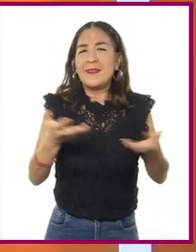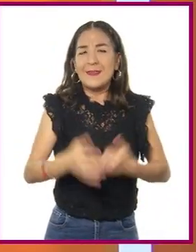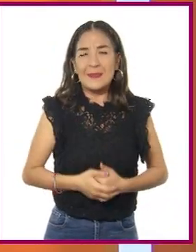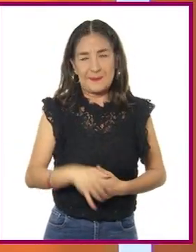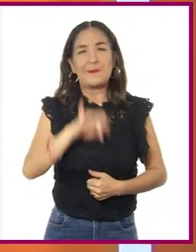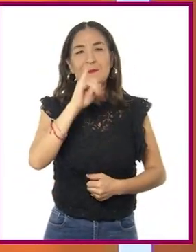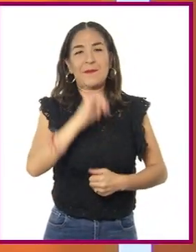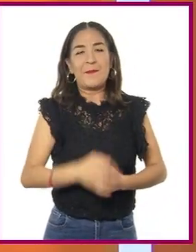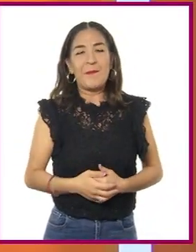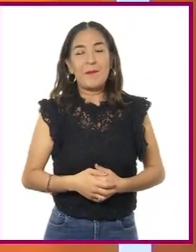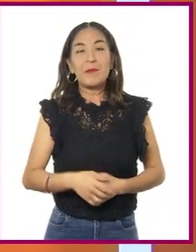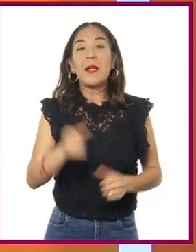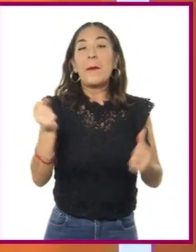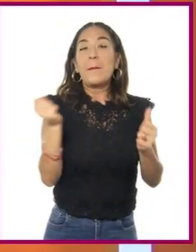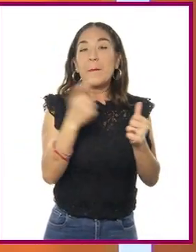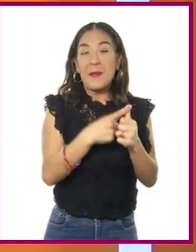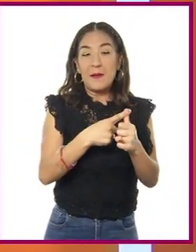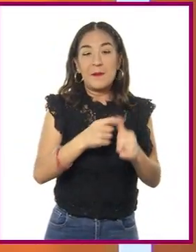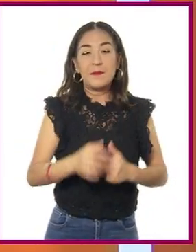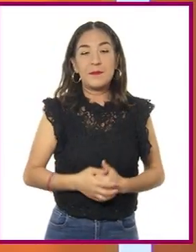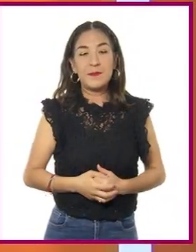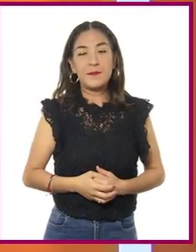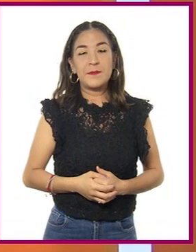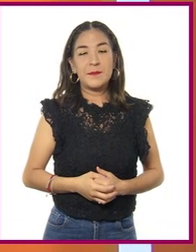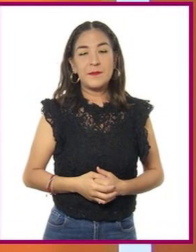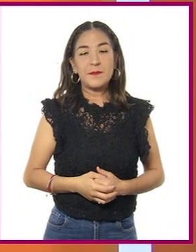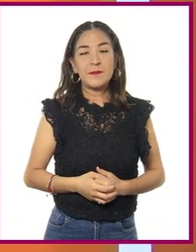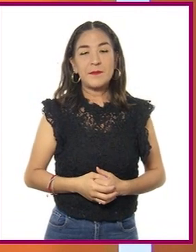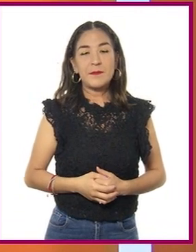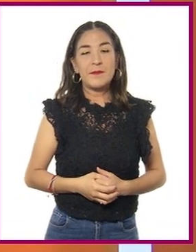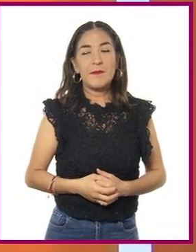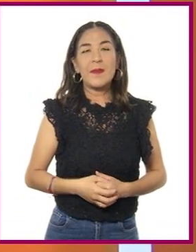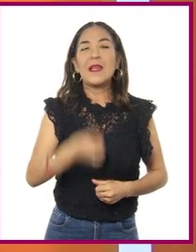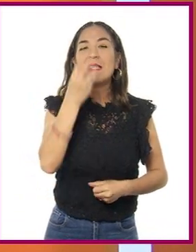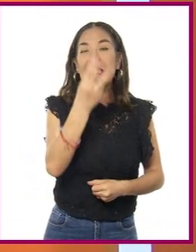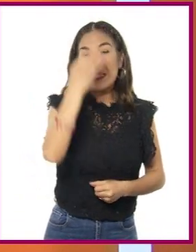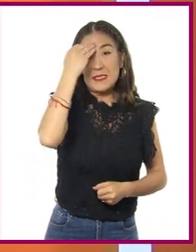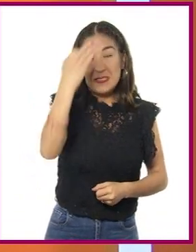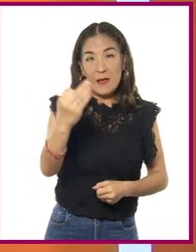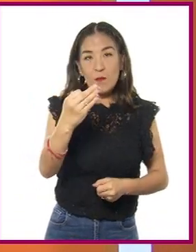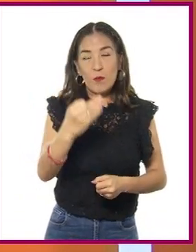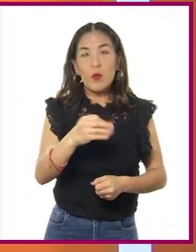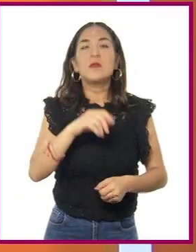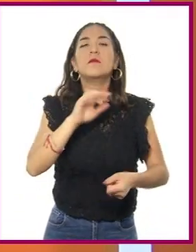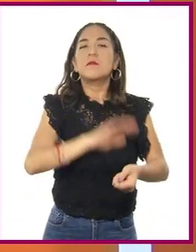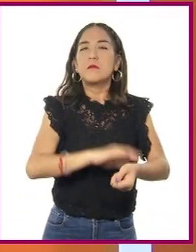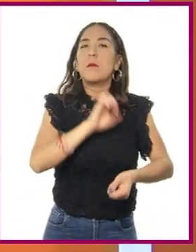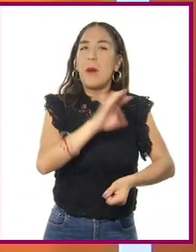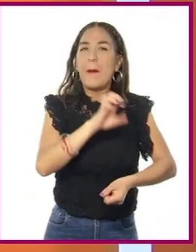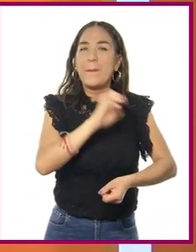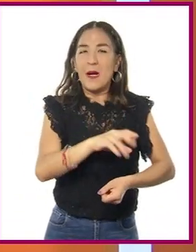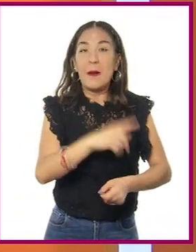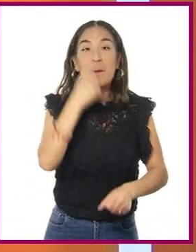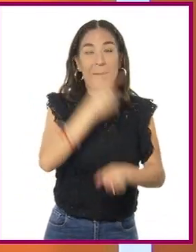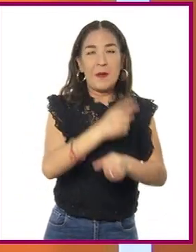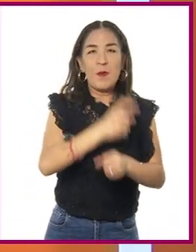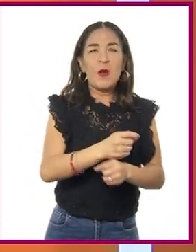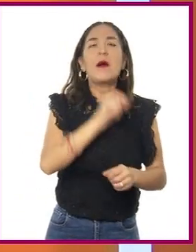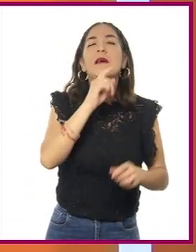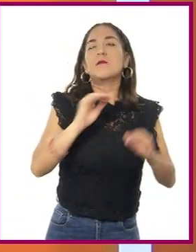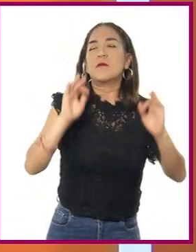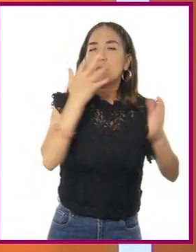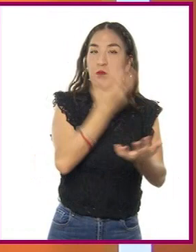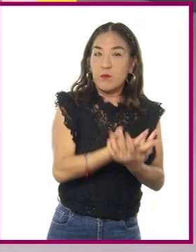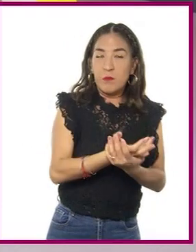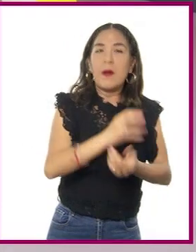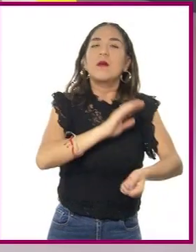Nos tomamos la frecuencia cardíaca durante 3 momentos. La primera fue en reposo, estando de pie. La segunda, después